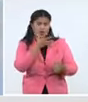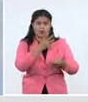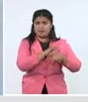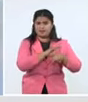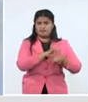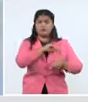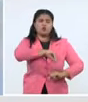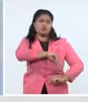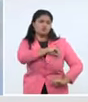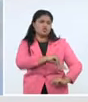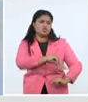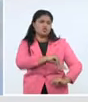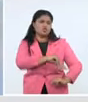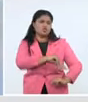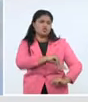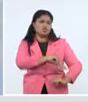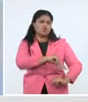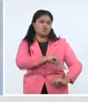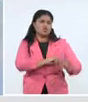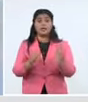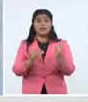890 en vigilancia y